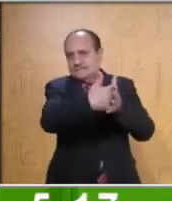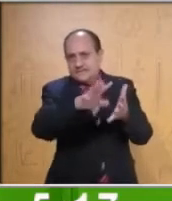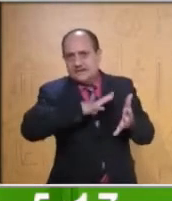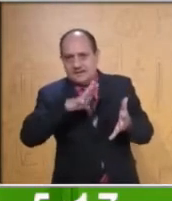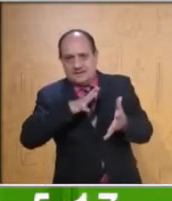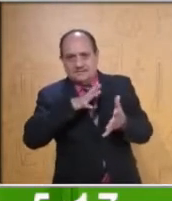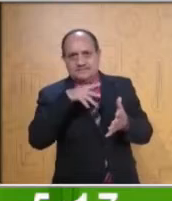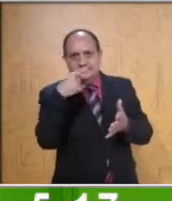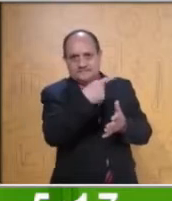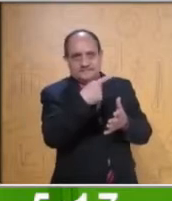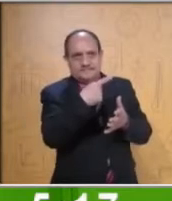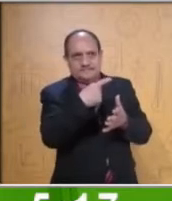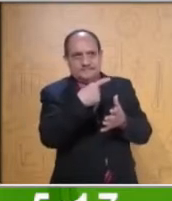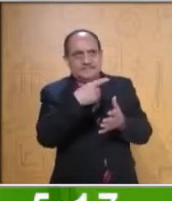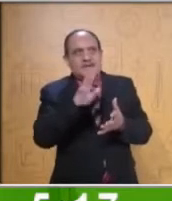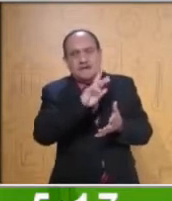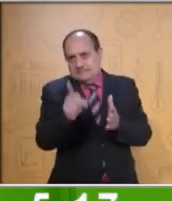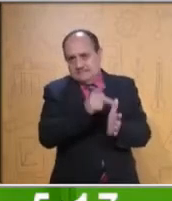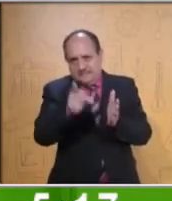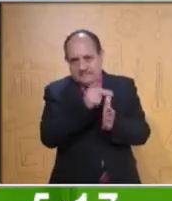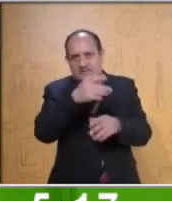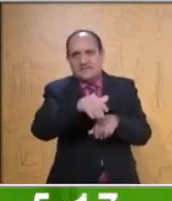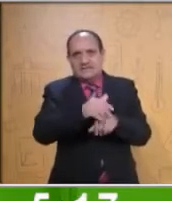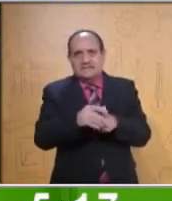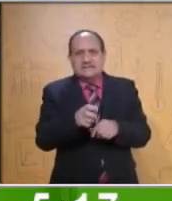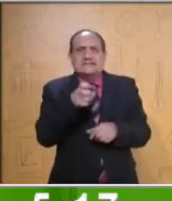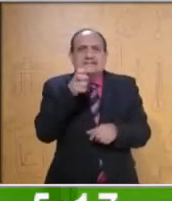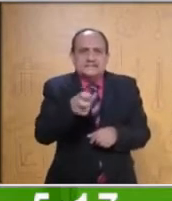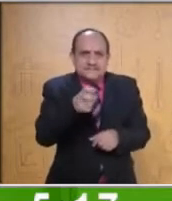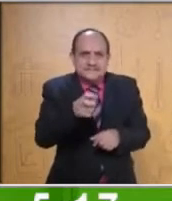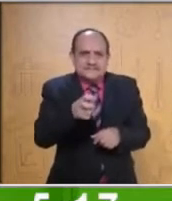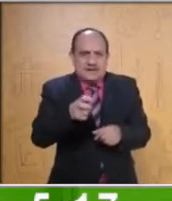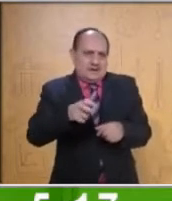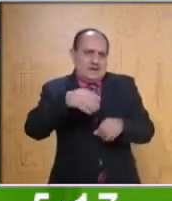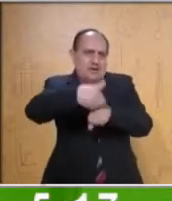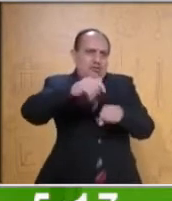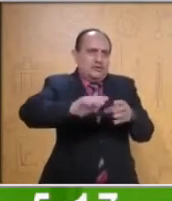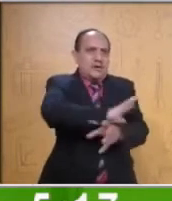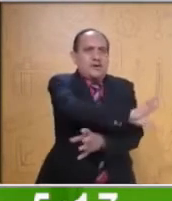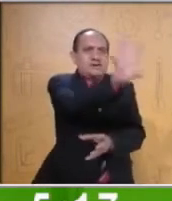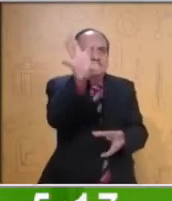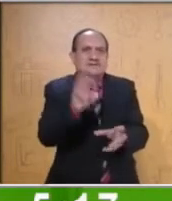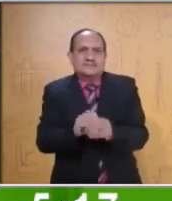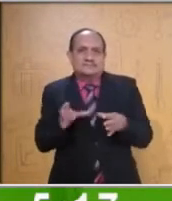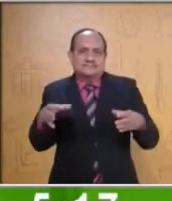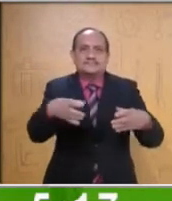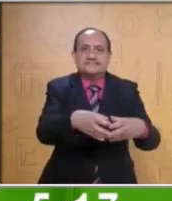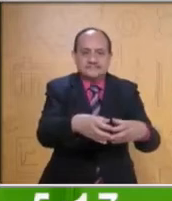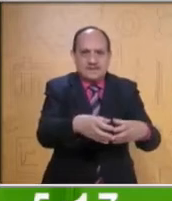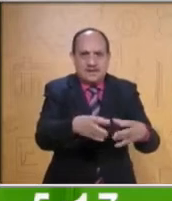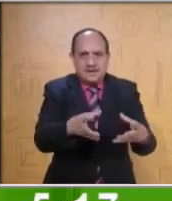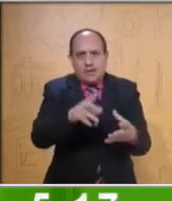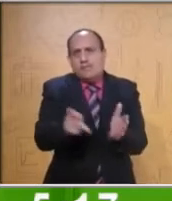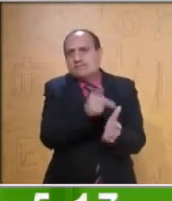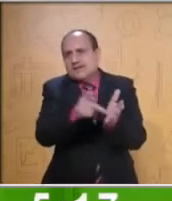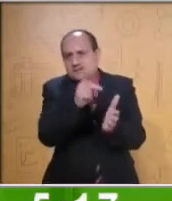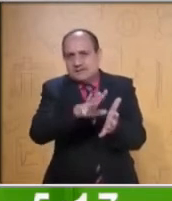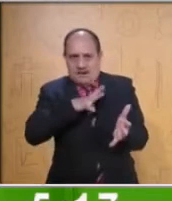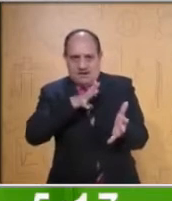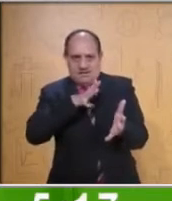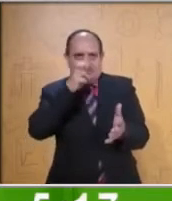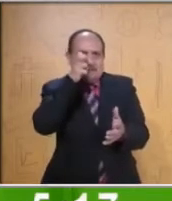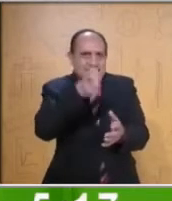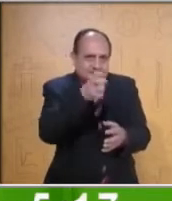a considerar la frecuencia absoluta. ¿Qué es la frecuencia absoluta? Pues va a ser la frecuencia o las veces que